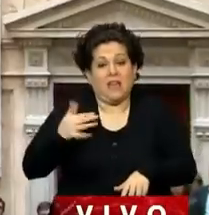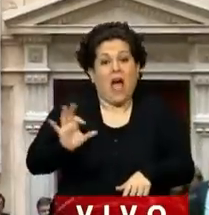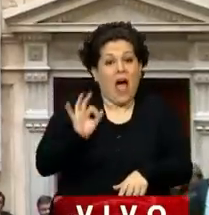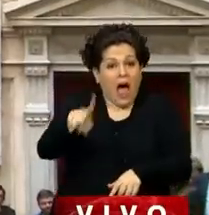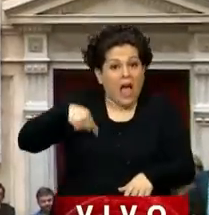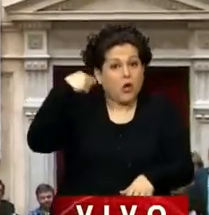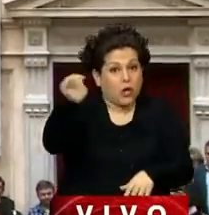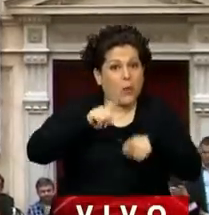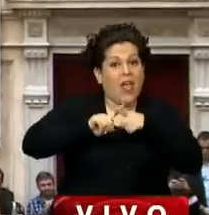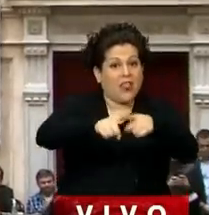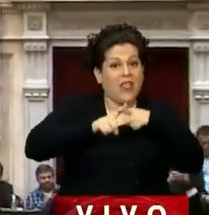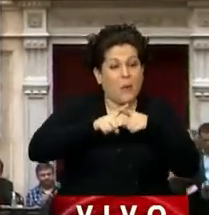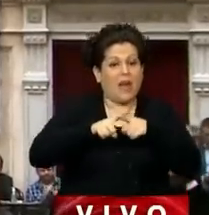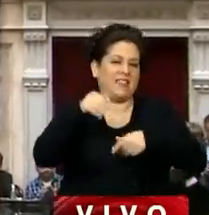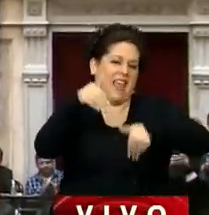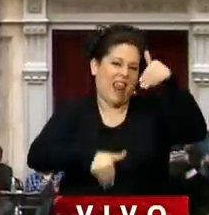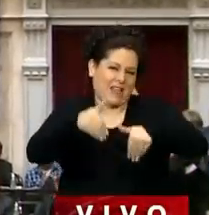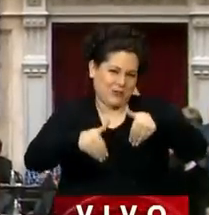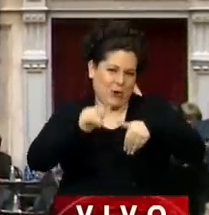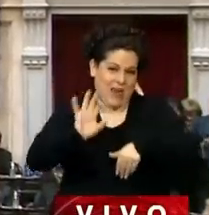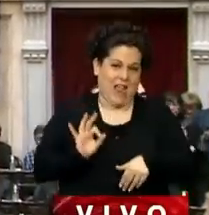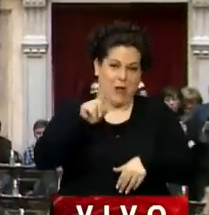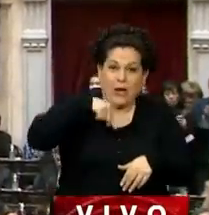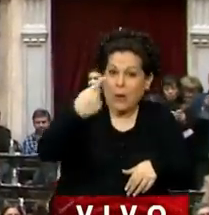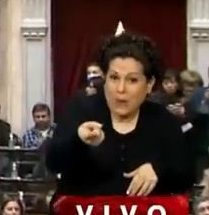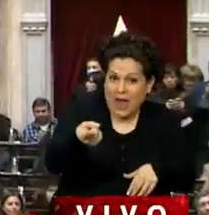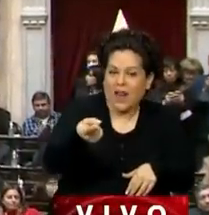El año que viene en el debate electoral,